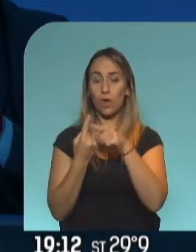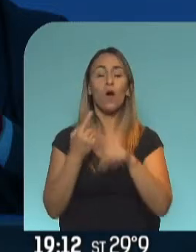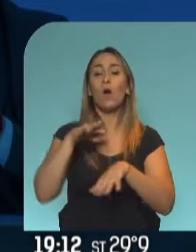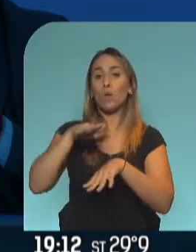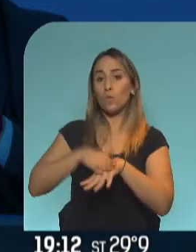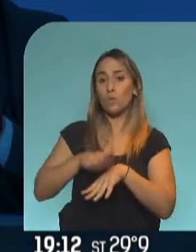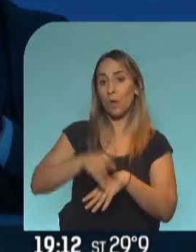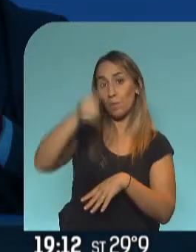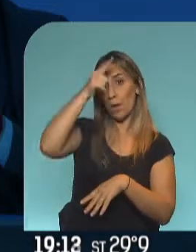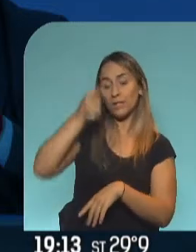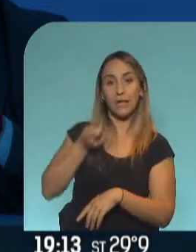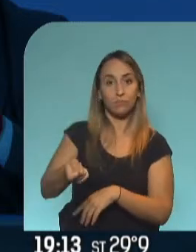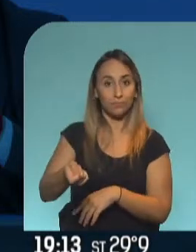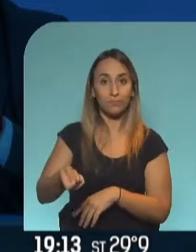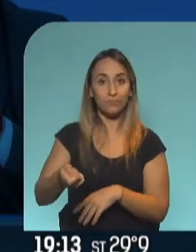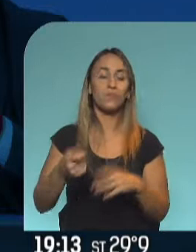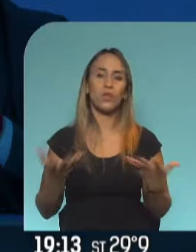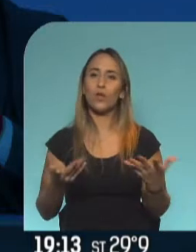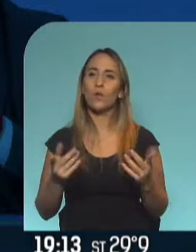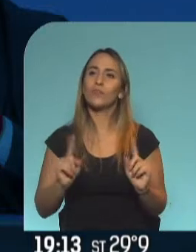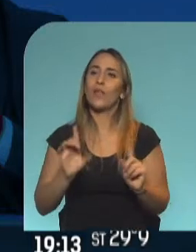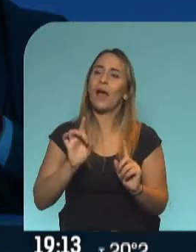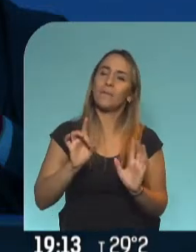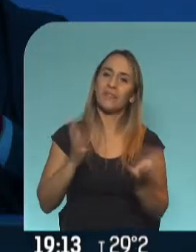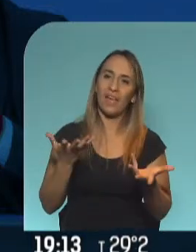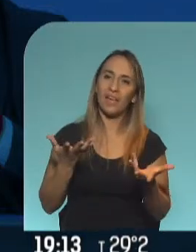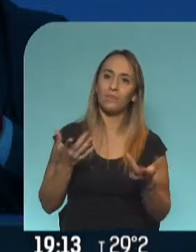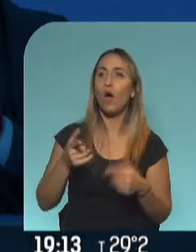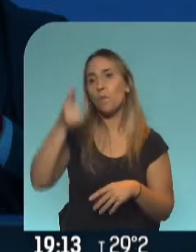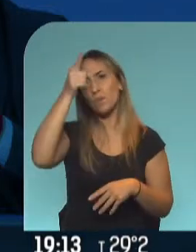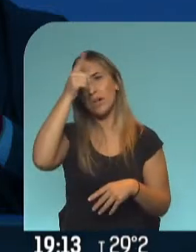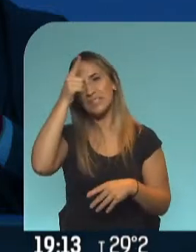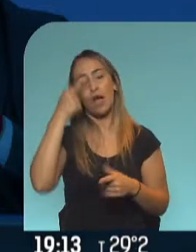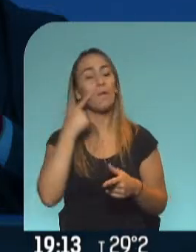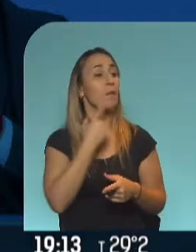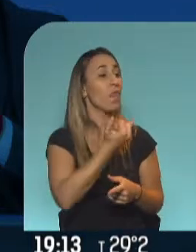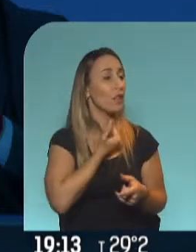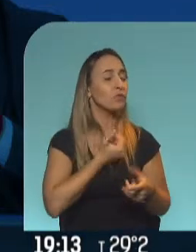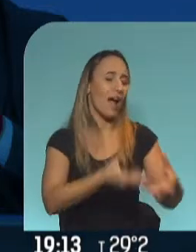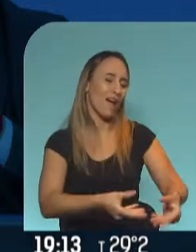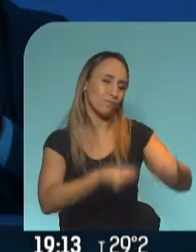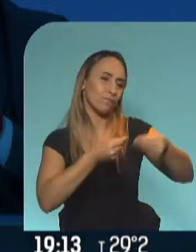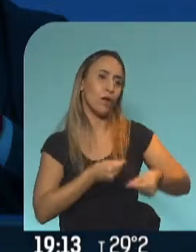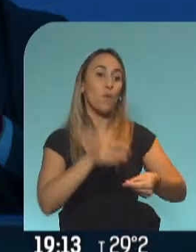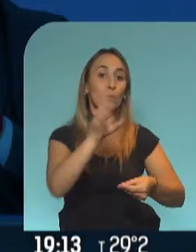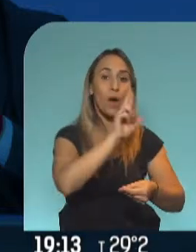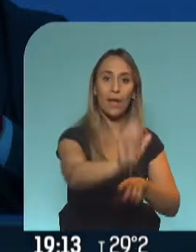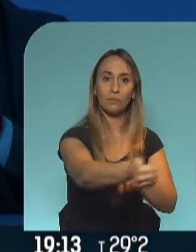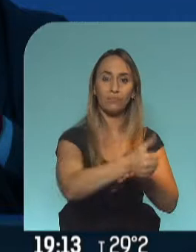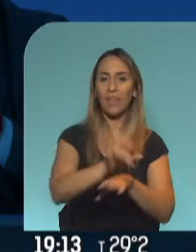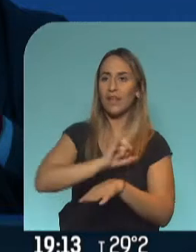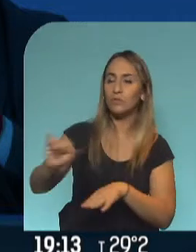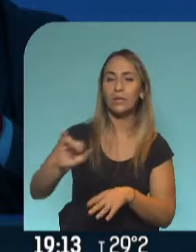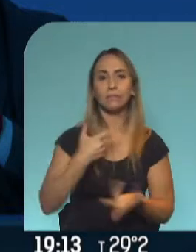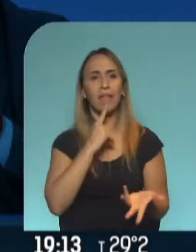seguridad. Entonces, ahí ya no solo son partícipes a la hora de qué hacen con las denuncias, qué hacen cuando reciben denuncias de mujeres, si las trasladan o no las trasladan a